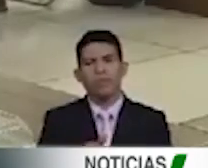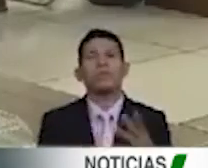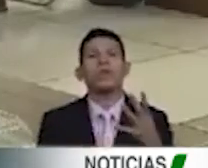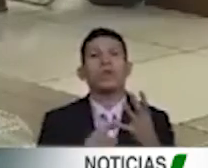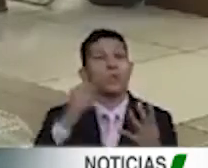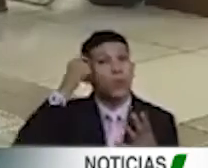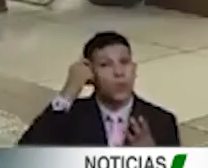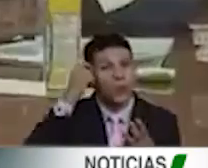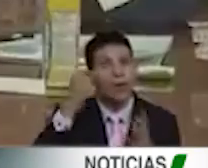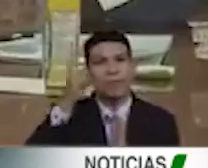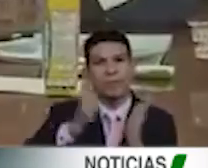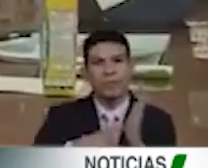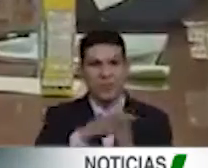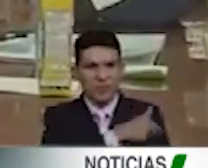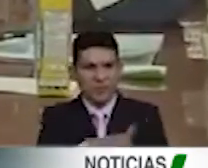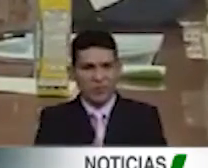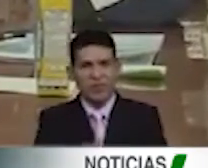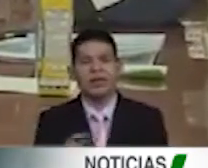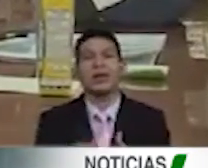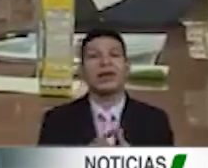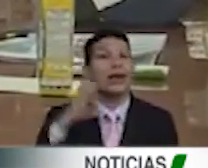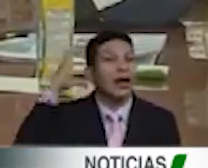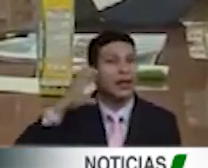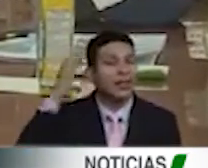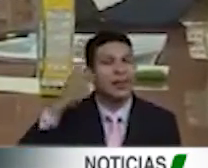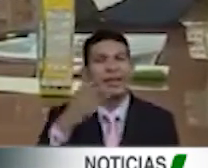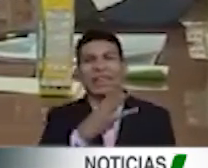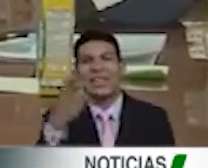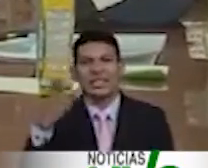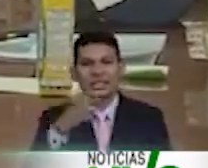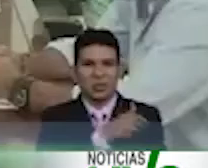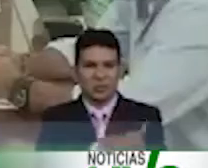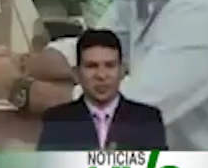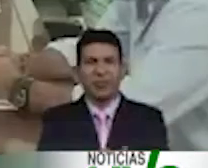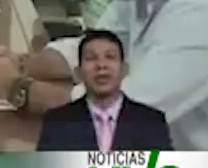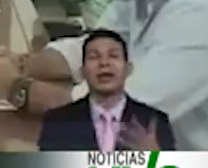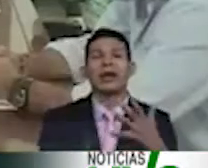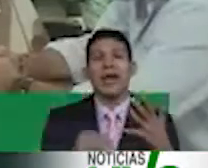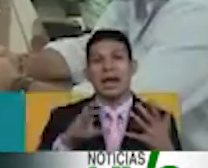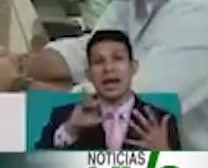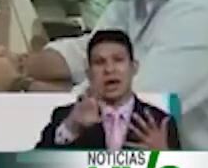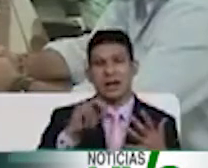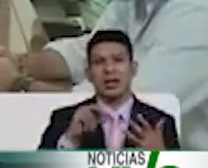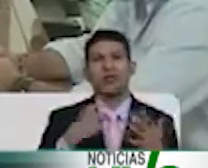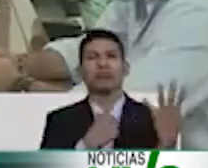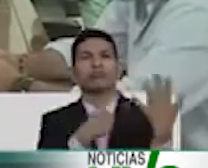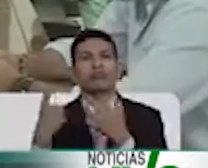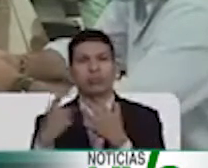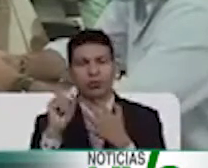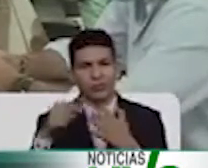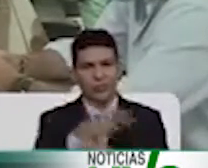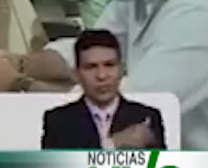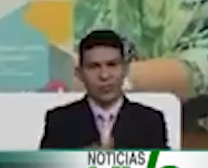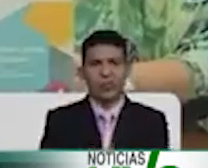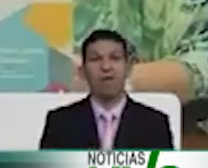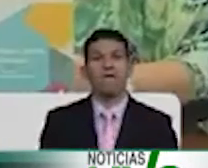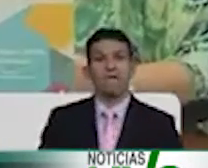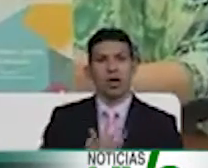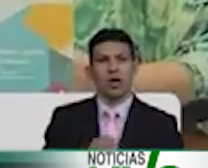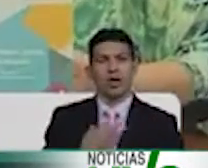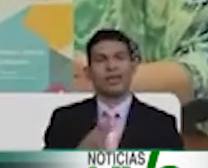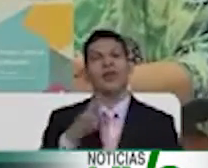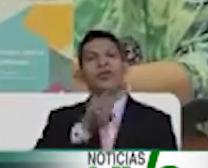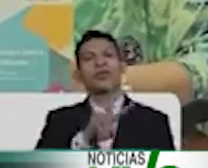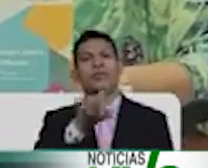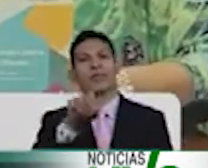15 municipios, entre ellos 6 del norte del Valle, se han vinculado a la tercera convocatoria del programa Valle In Municipios, a